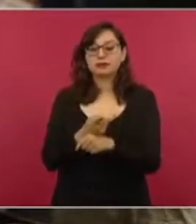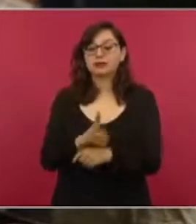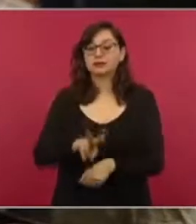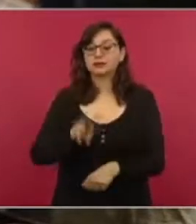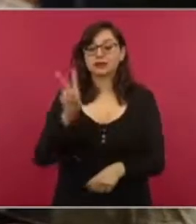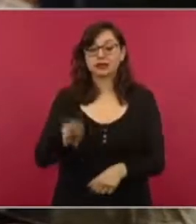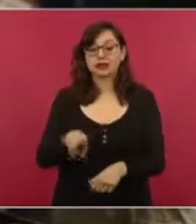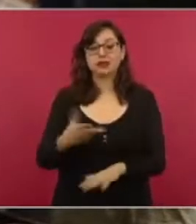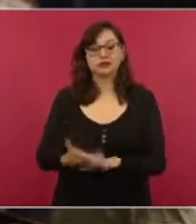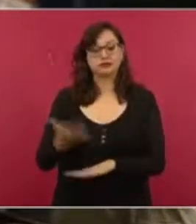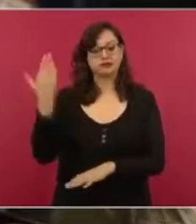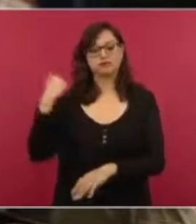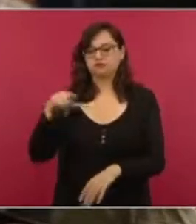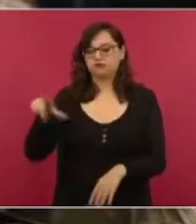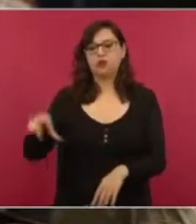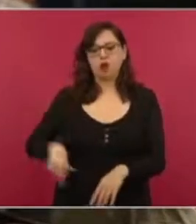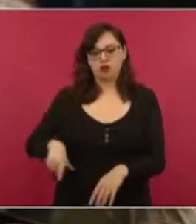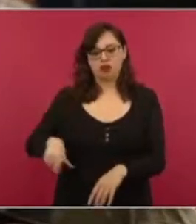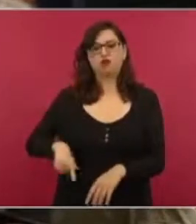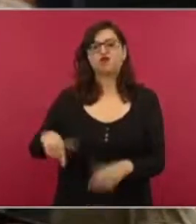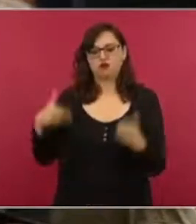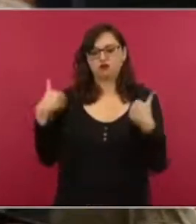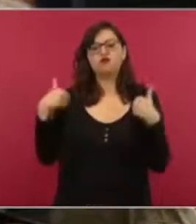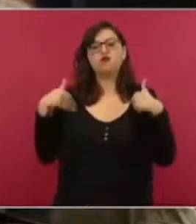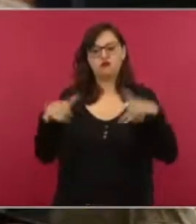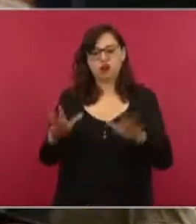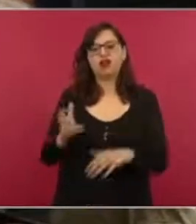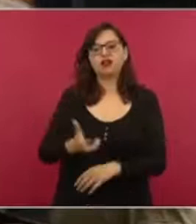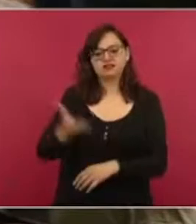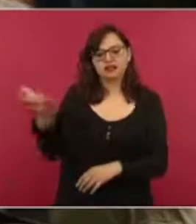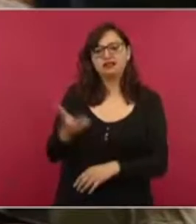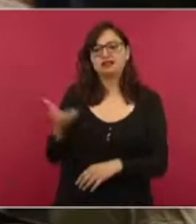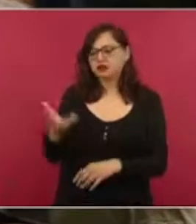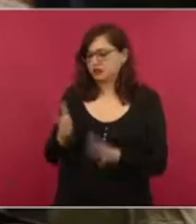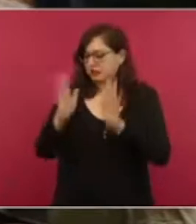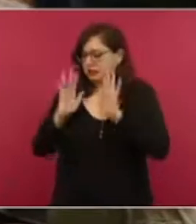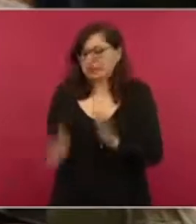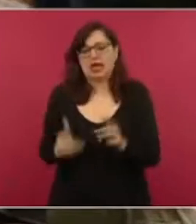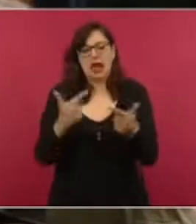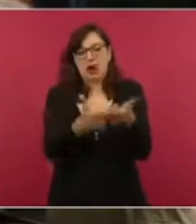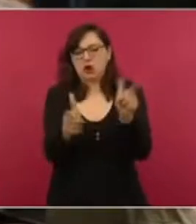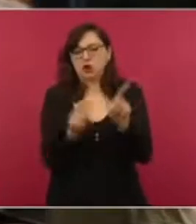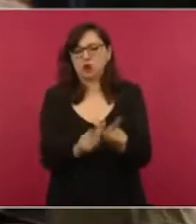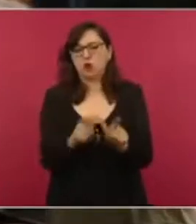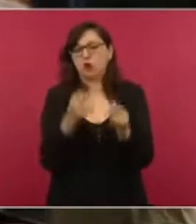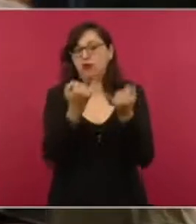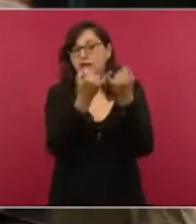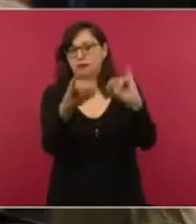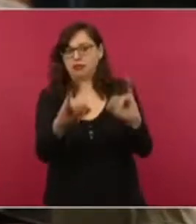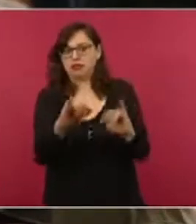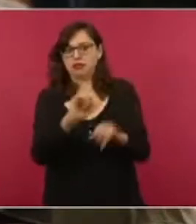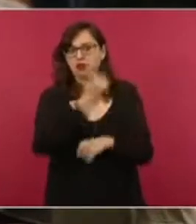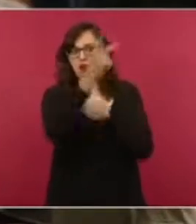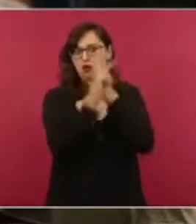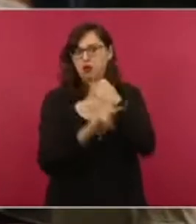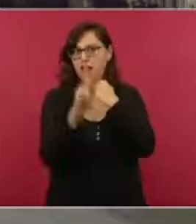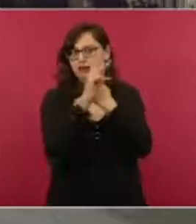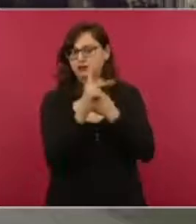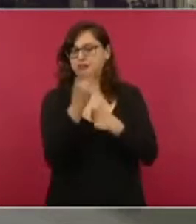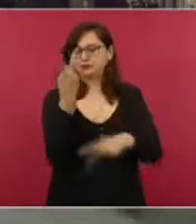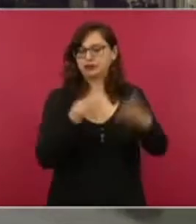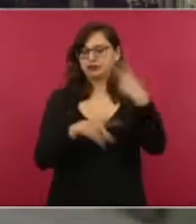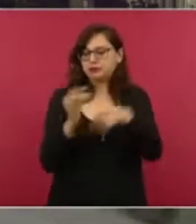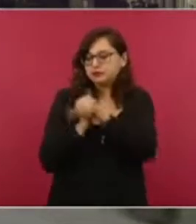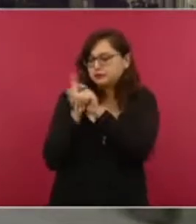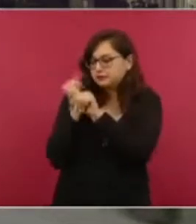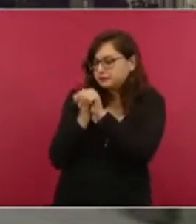de Estado, eso ya está comprobado por el propio grupo interdisciplinario de expertos independientes, pues que se trate como